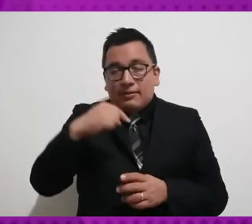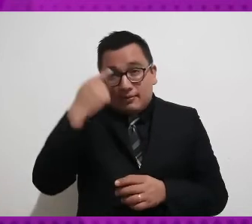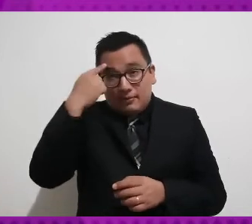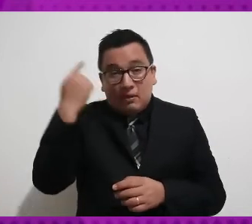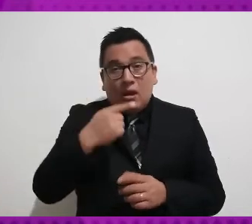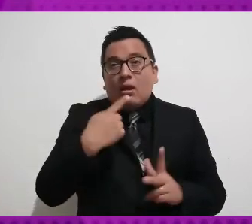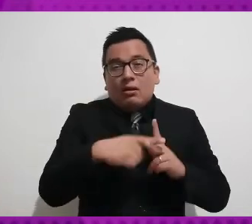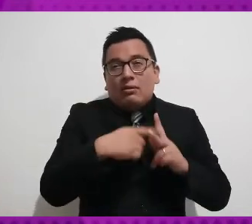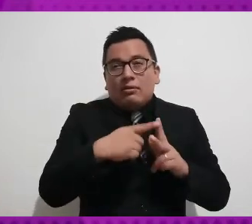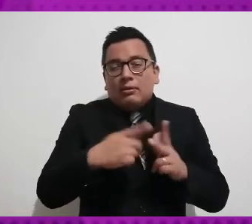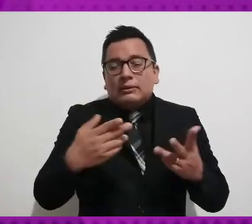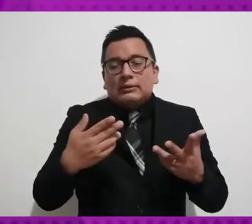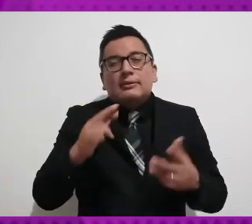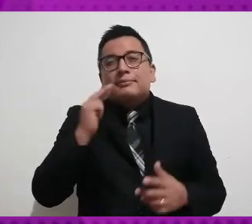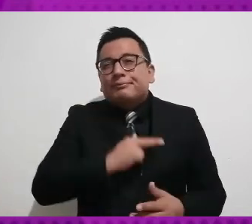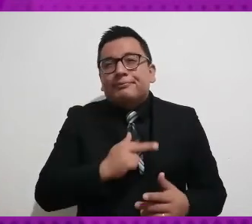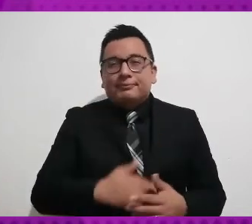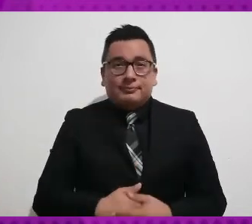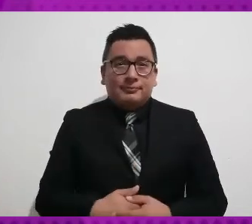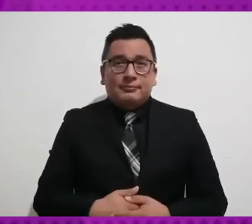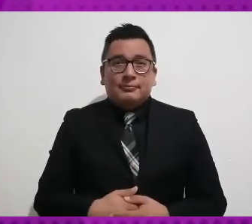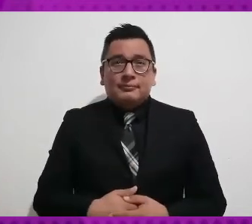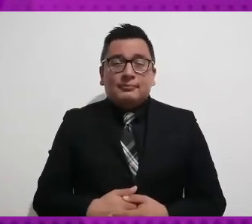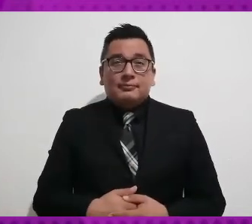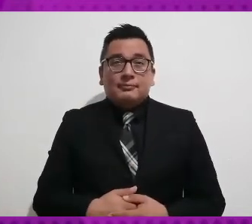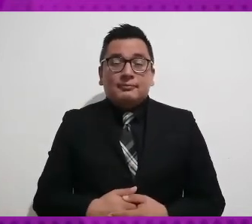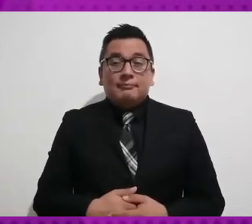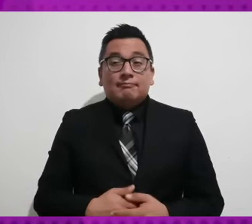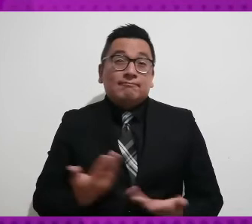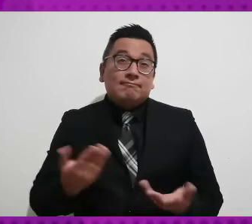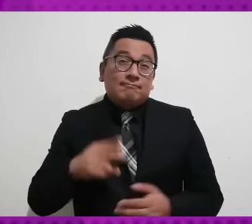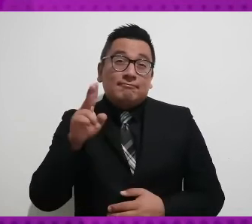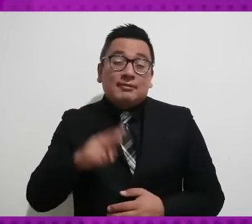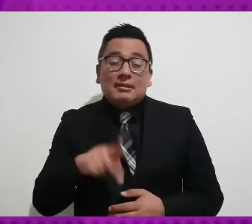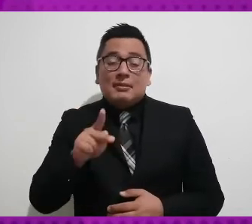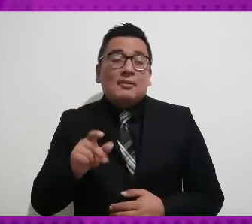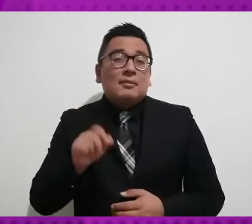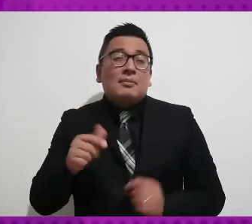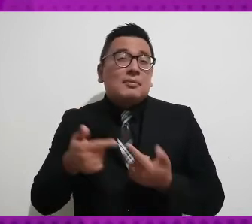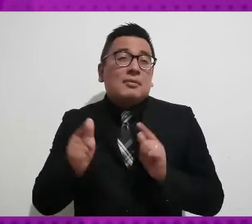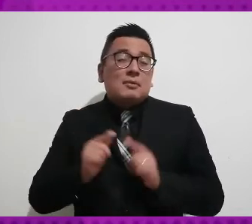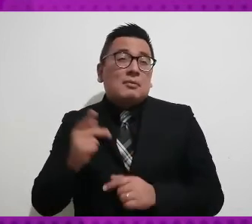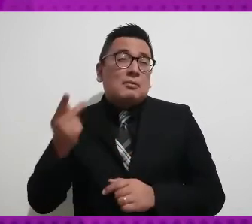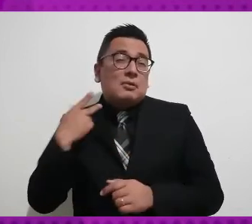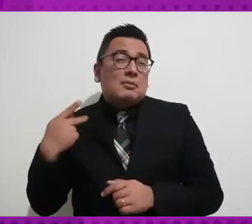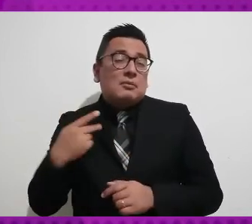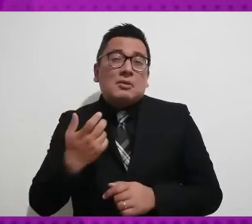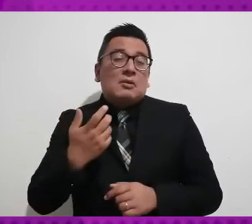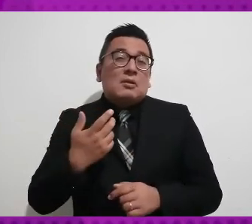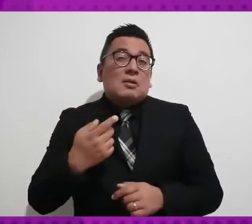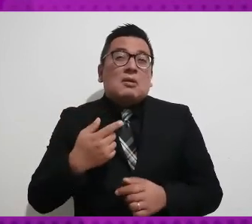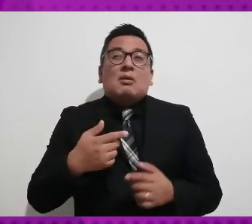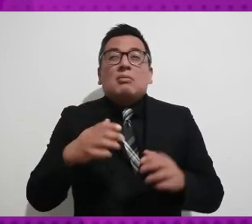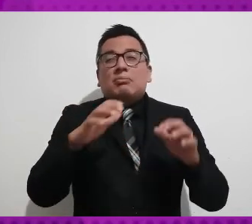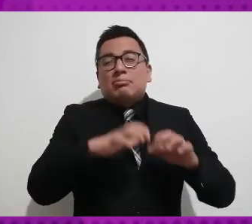de la casilla, ¿no? El día de la jornada electoral. Pues sí, pero también son los partidos los que se resisten al uso de la tecnología,